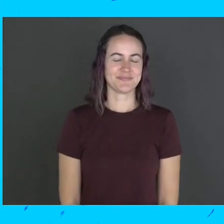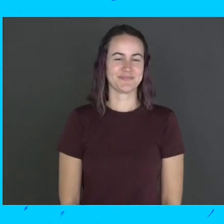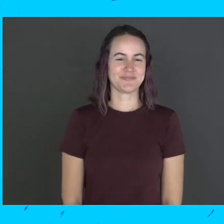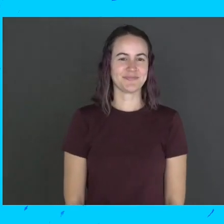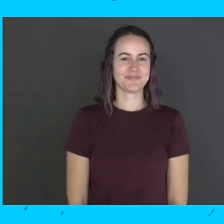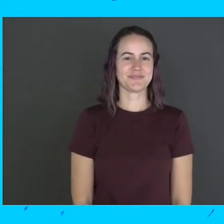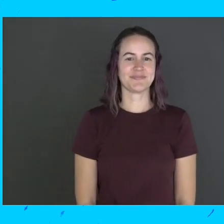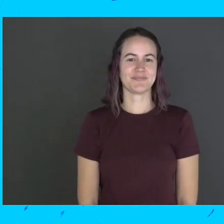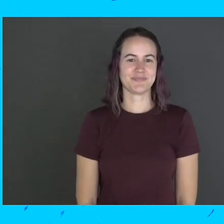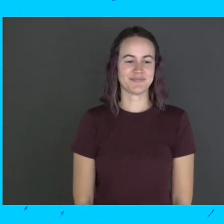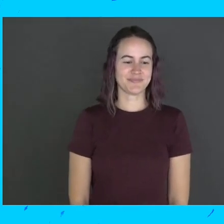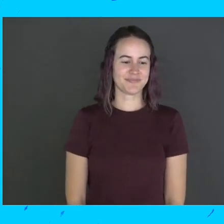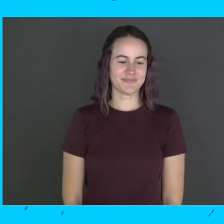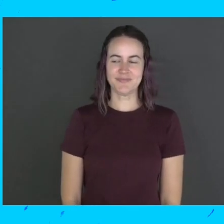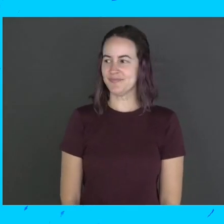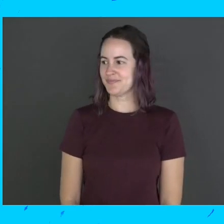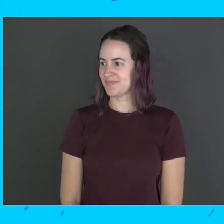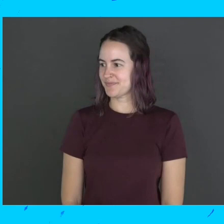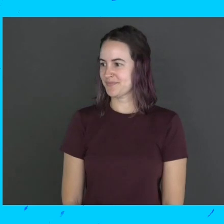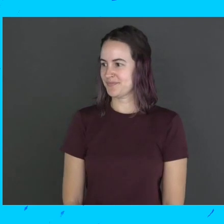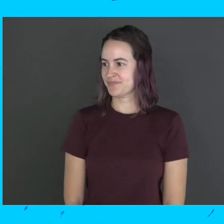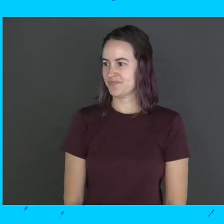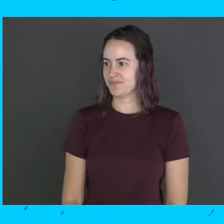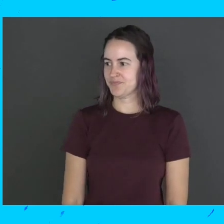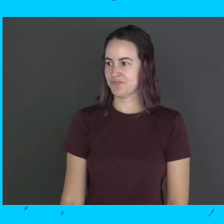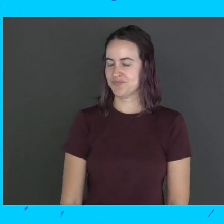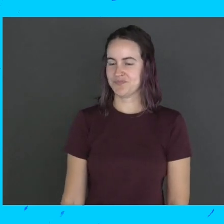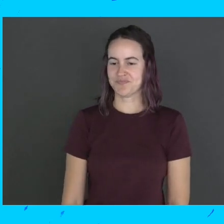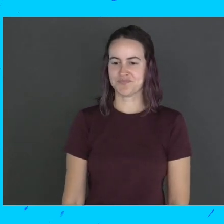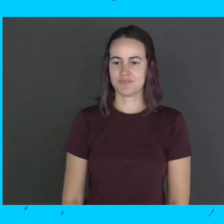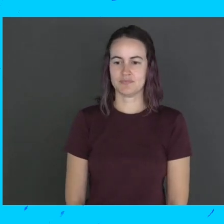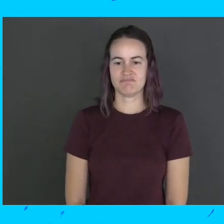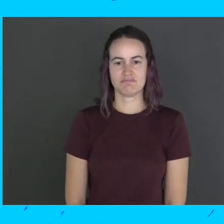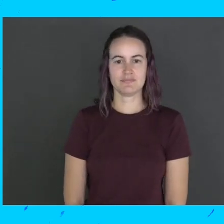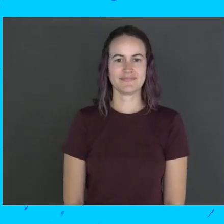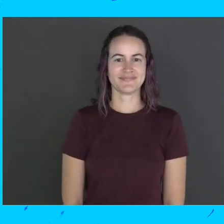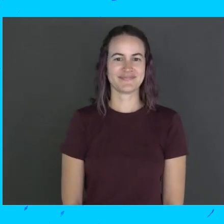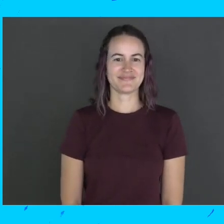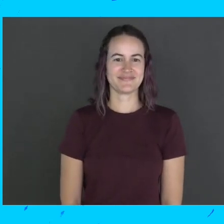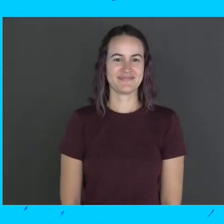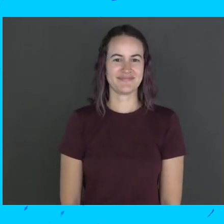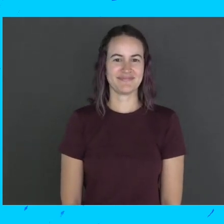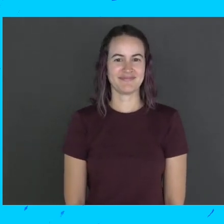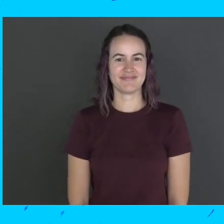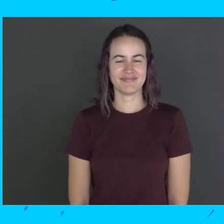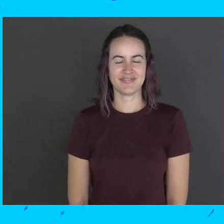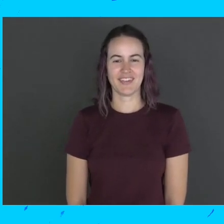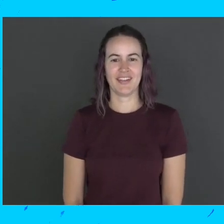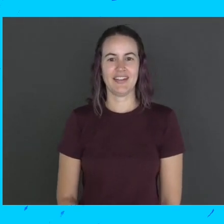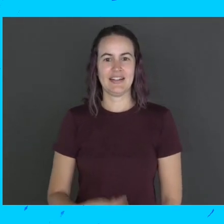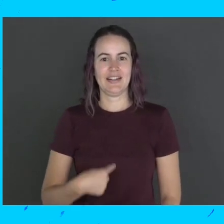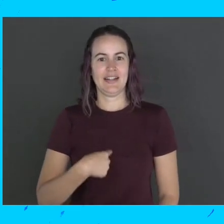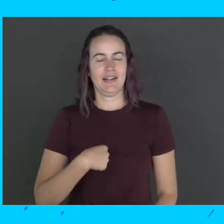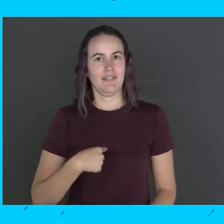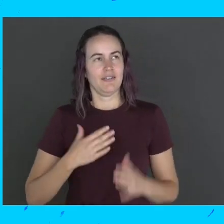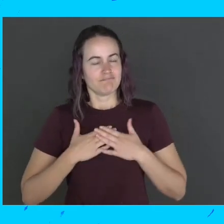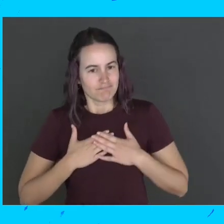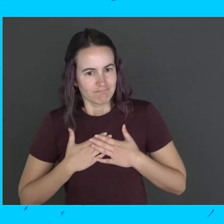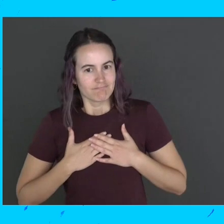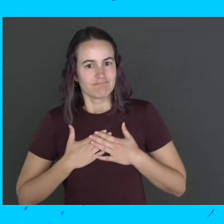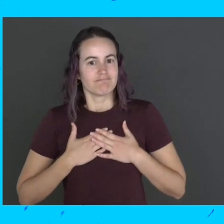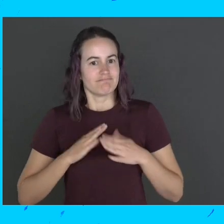también sus necesidades. Así que esas son las estrategias que queremos abordar. Cuando